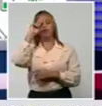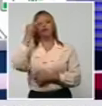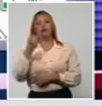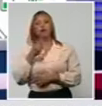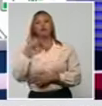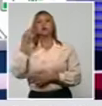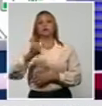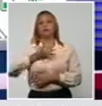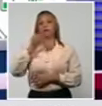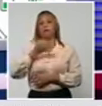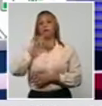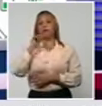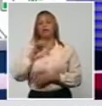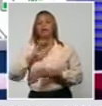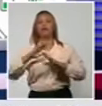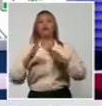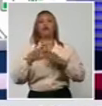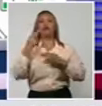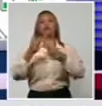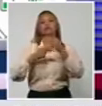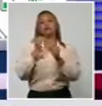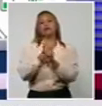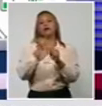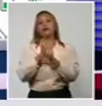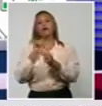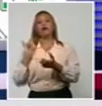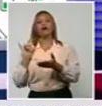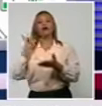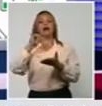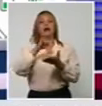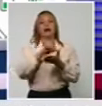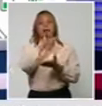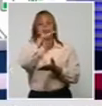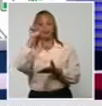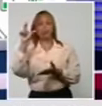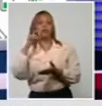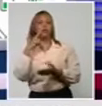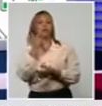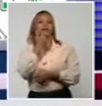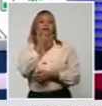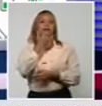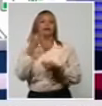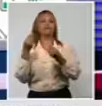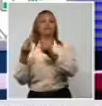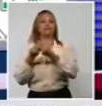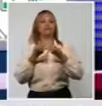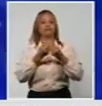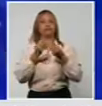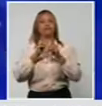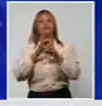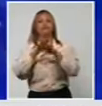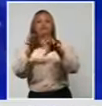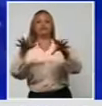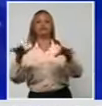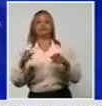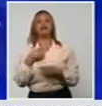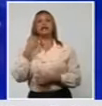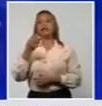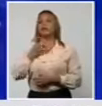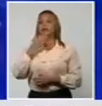realiza en nuestros puertos y aeropuertos para evitar escenarios complejos de la COVID-19 que puedan ser importados al país. Doctor, hablábamos de los